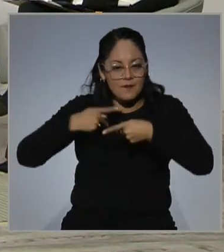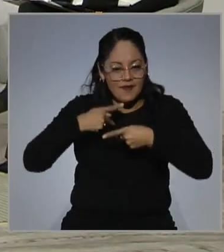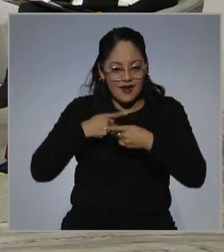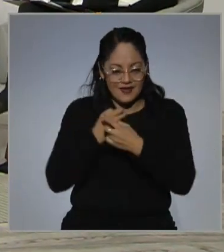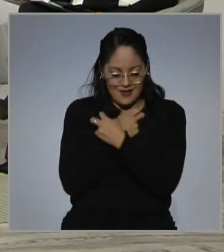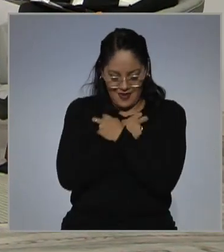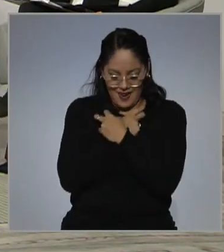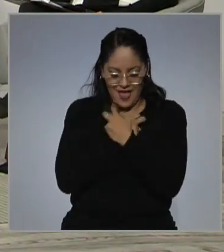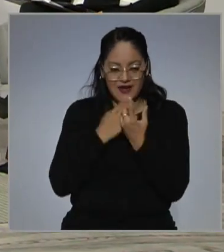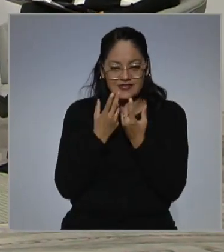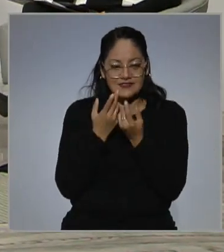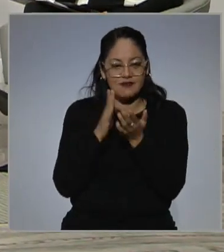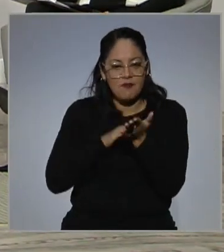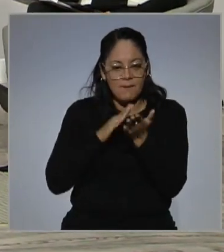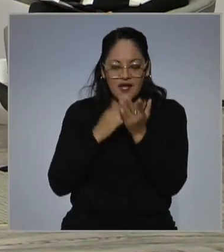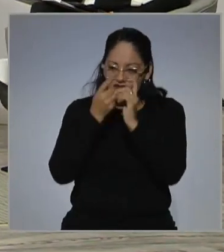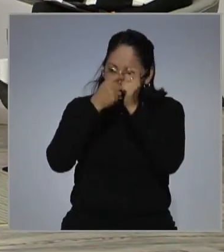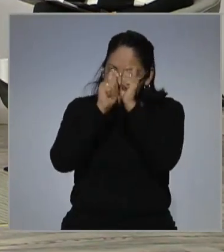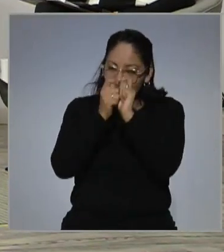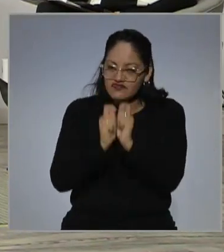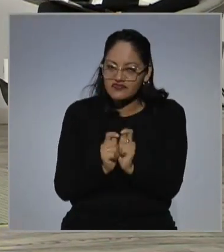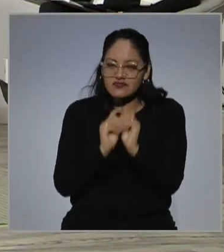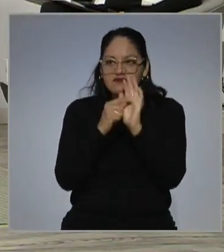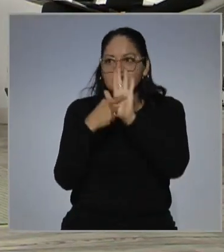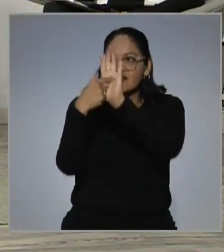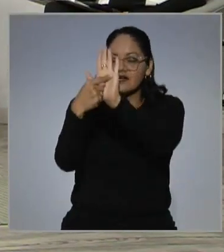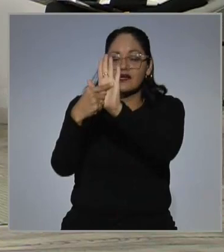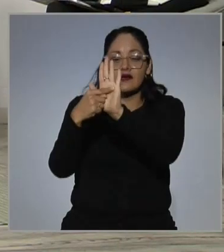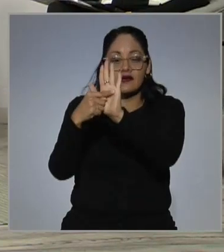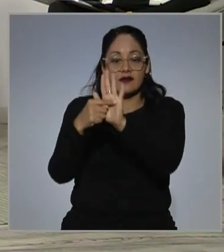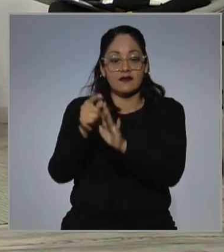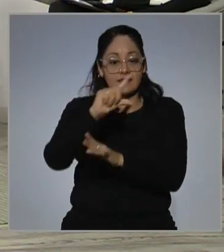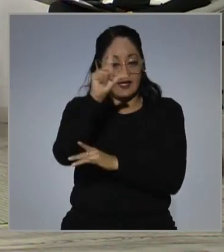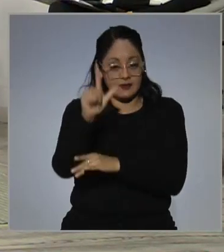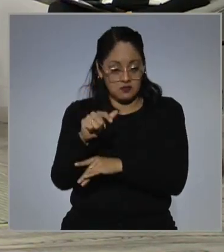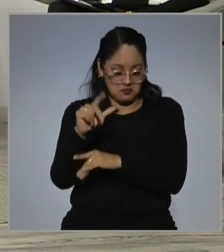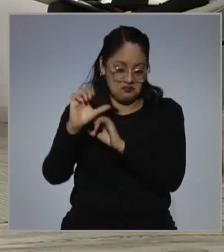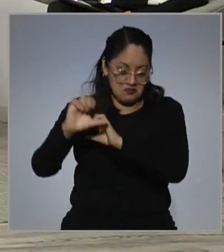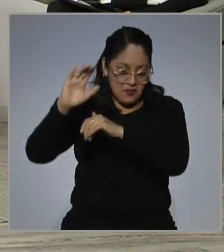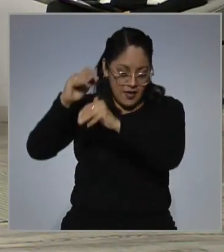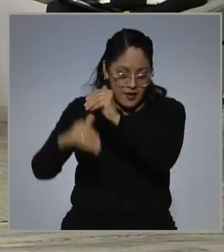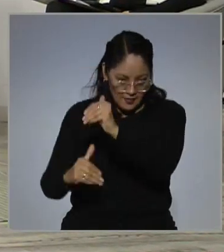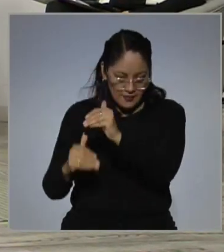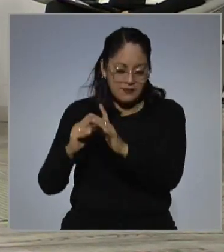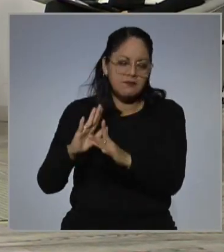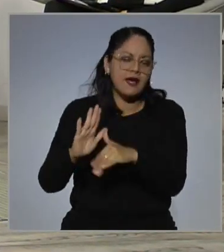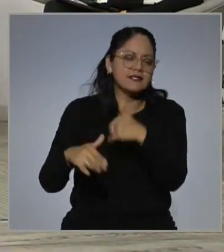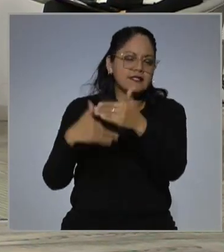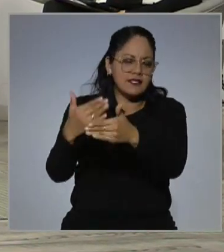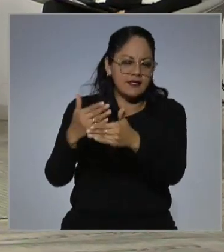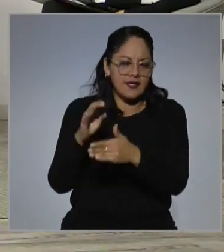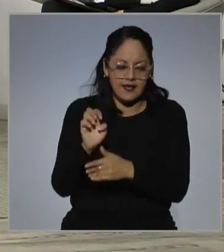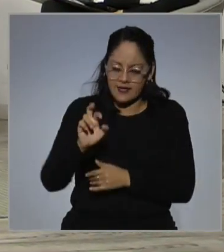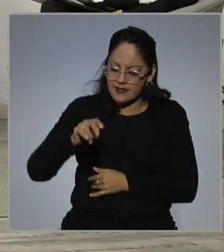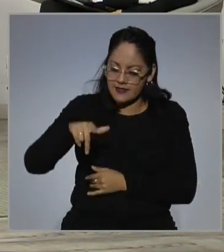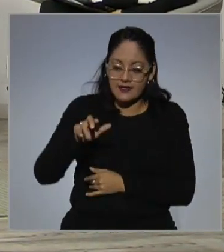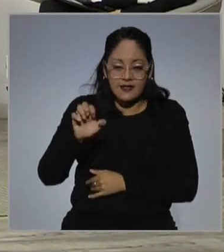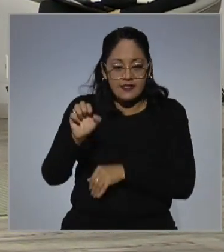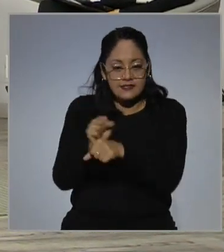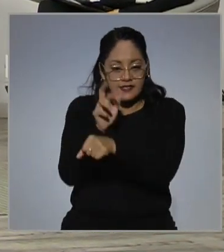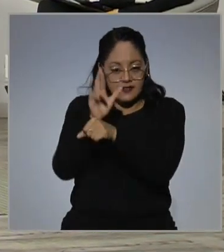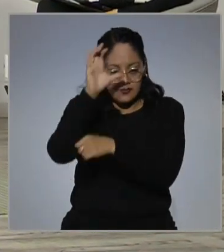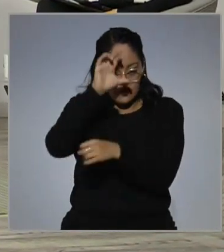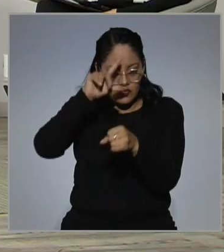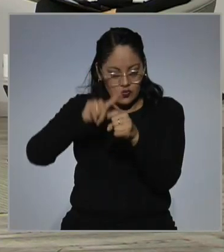el escenario. Poco después de ese concierto, Enrique Semo, que era el historiador y que era el secretario de